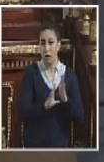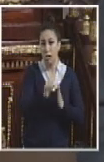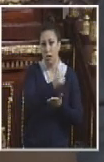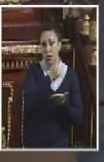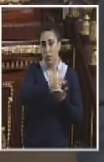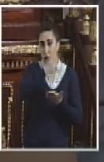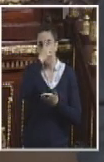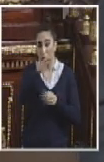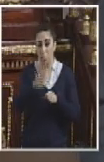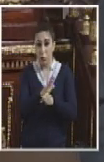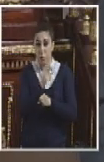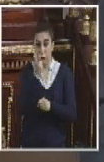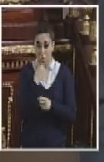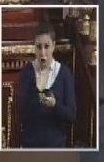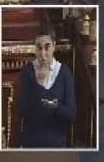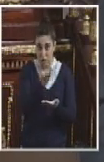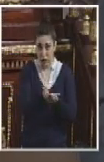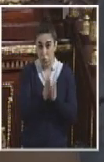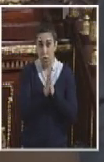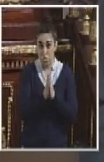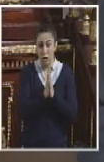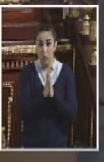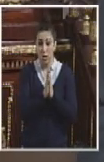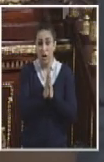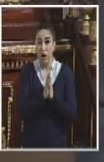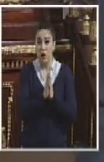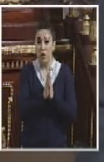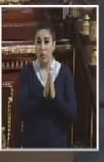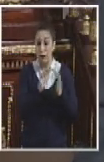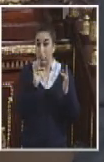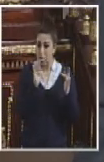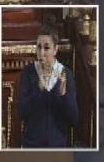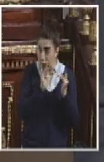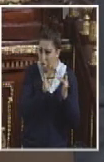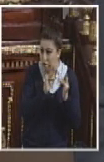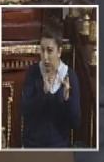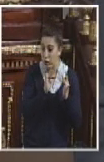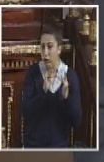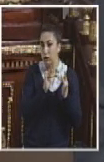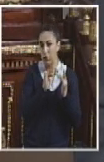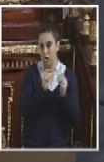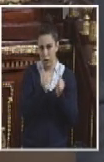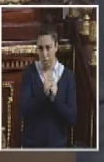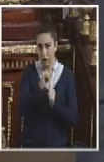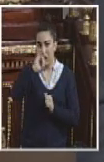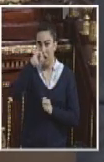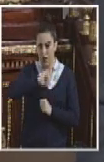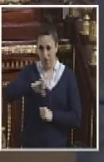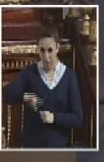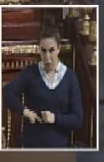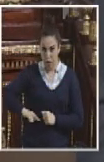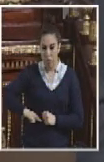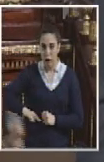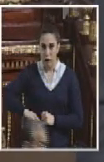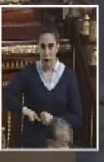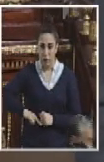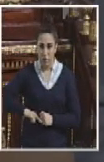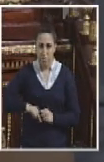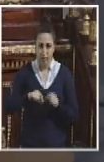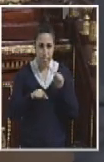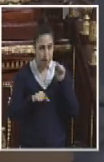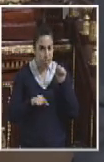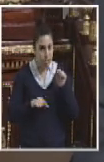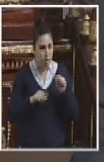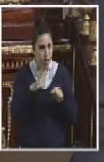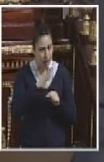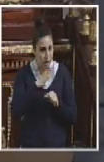eso, presidenta, le pedimos que se comunique, que le comunica a la jefa de gobierno que se están